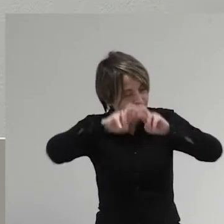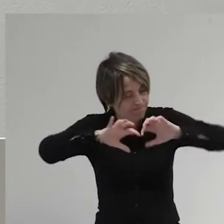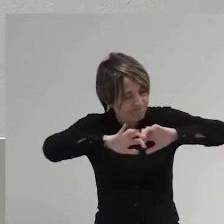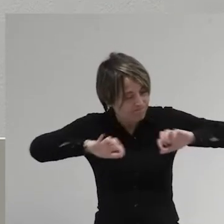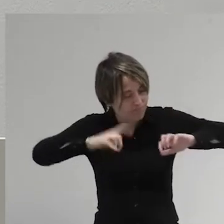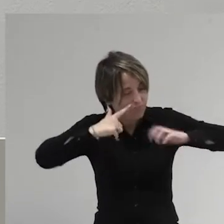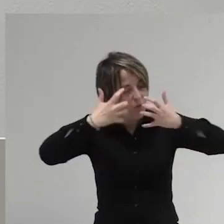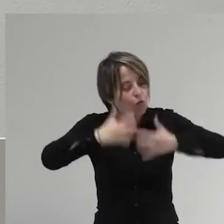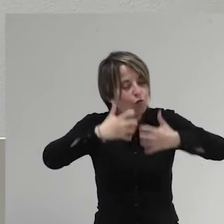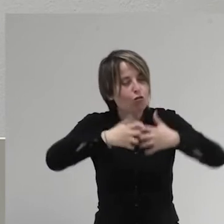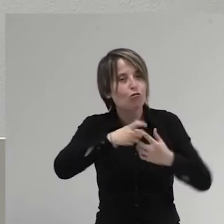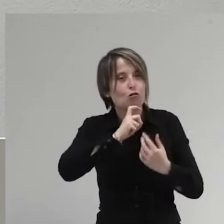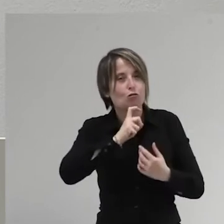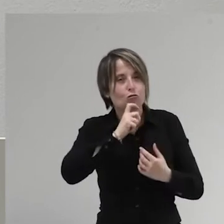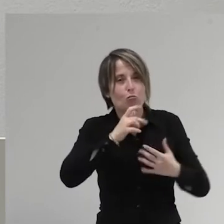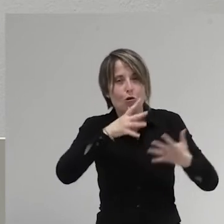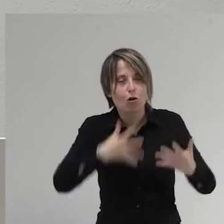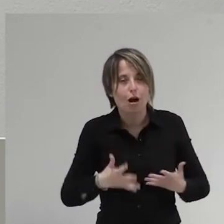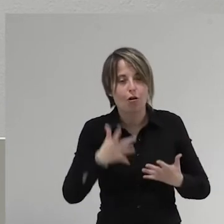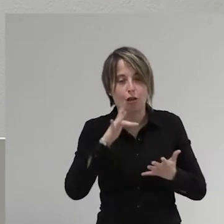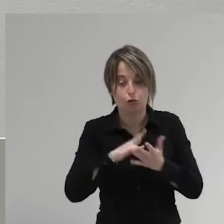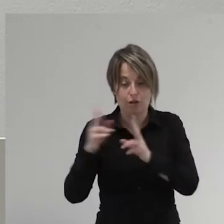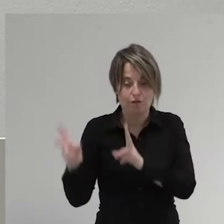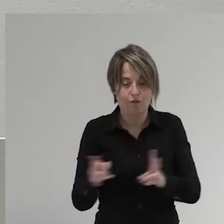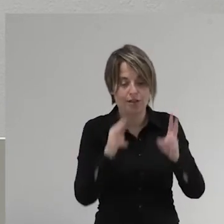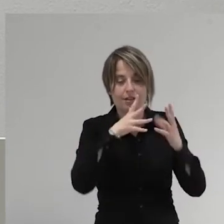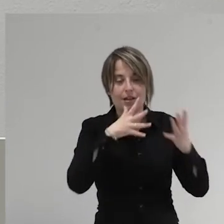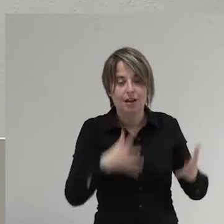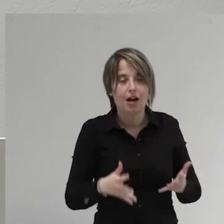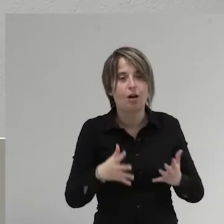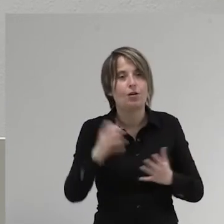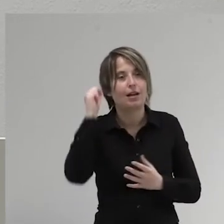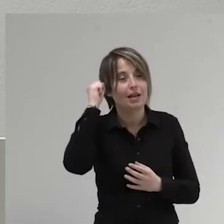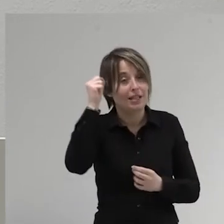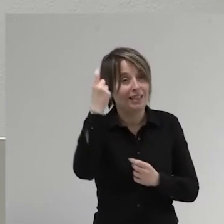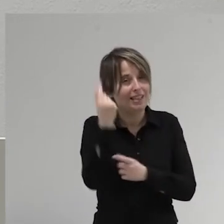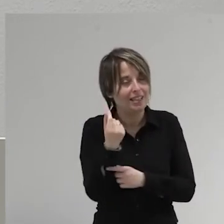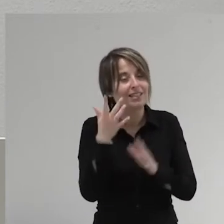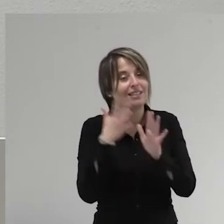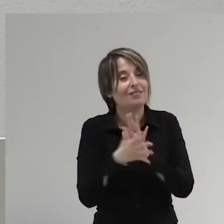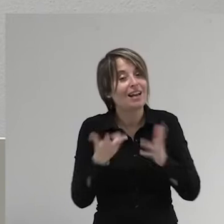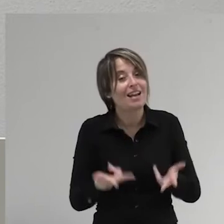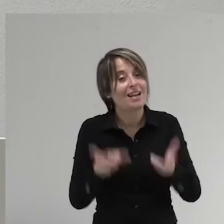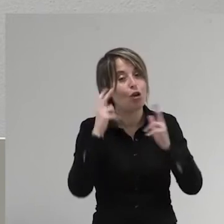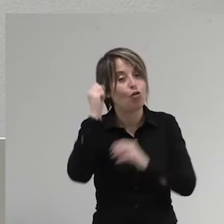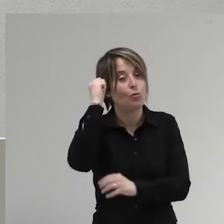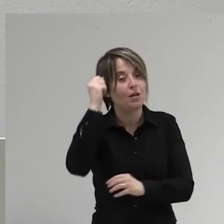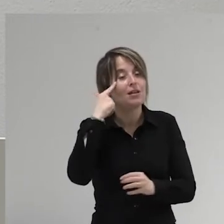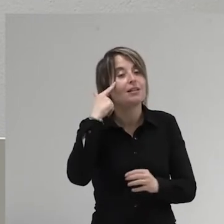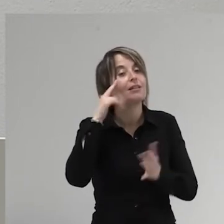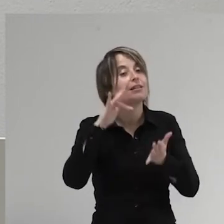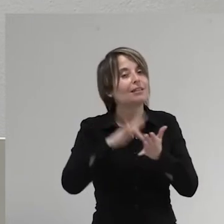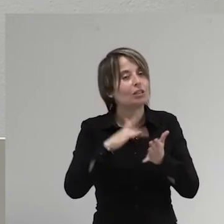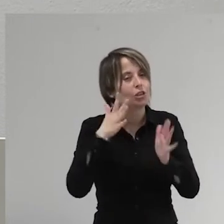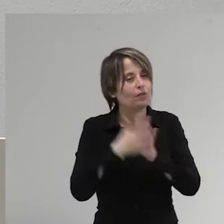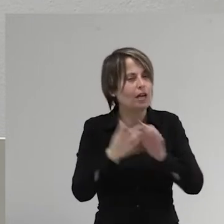está sucediendo actualmente en esta fase actual del capital, es que el neoliberalismo, precisamente por lo